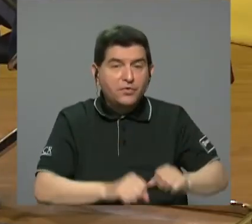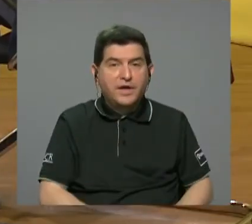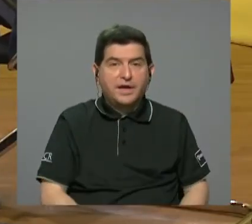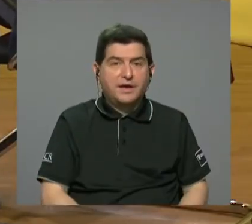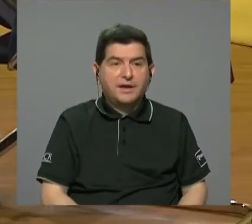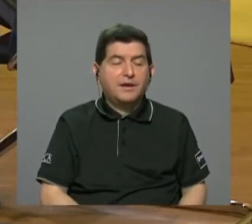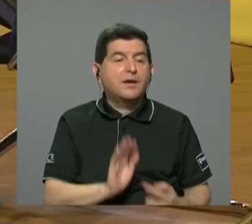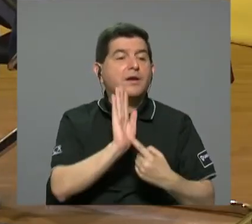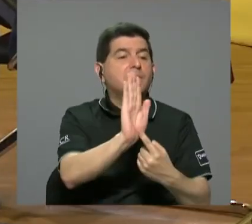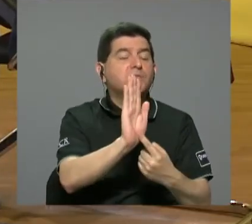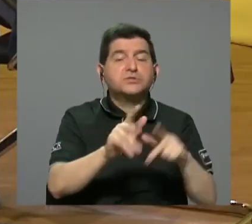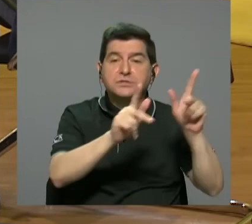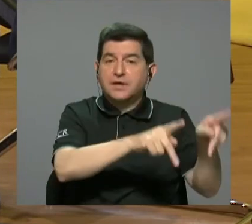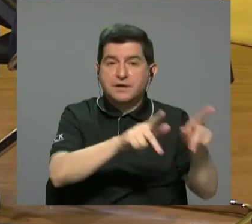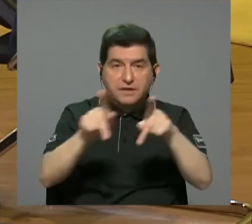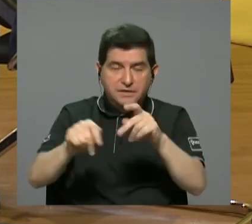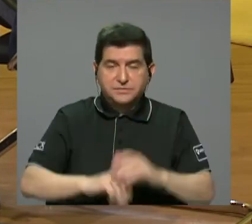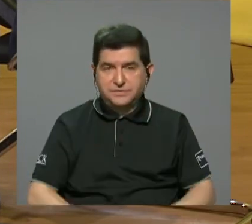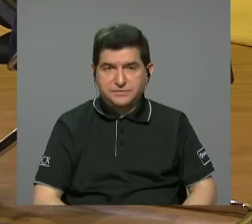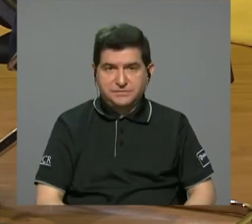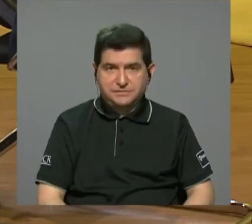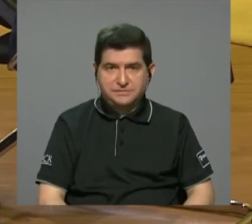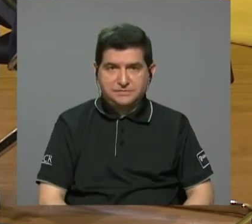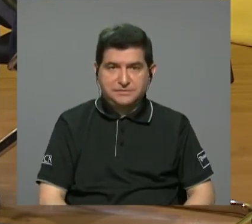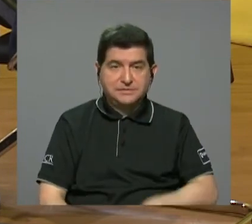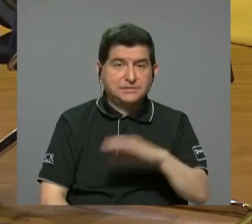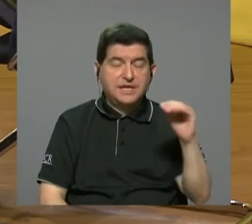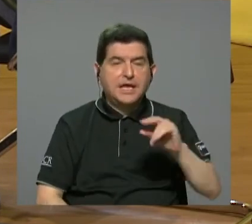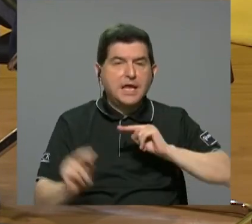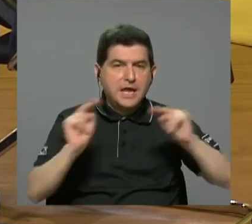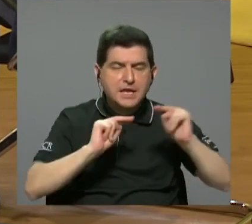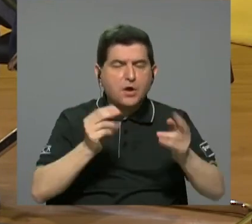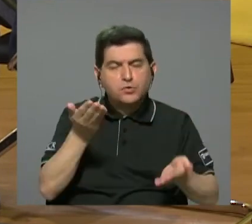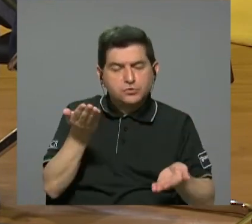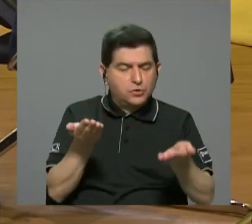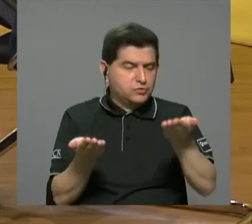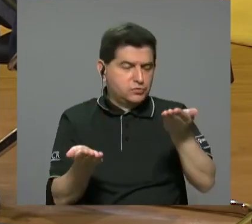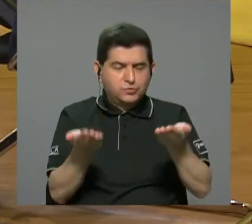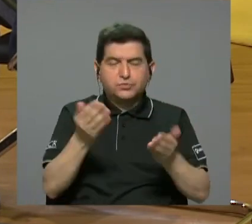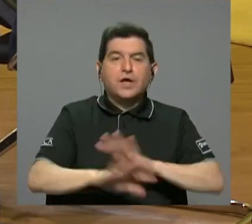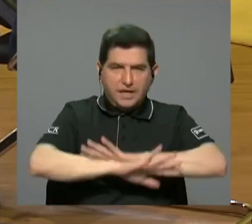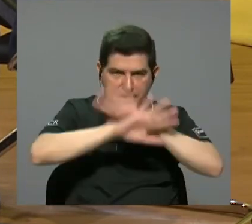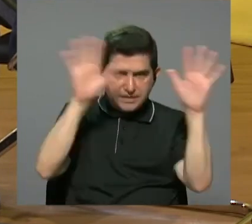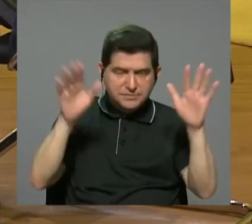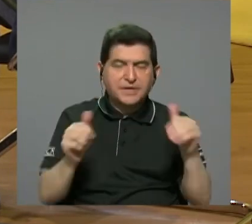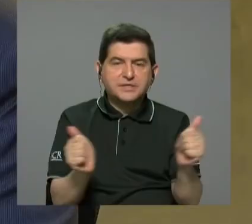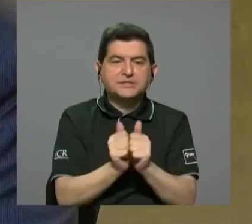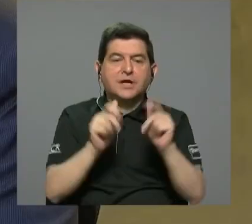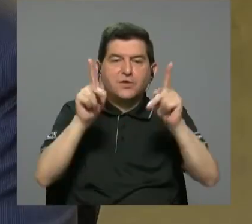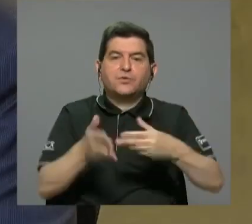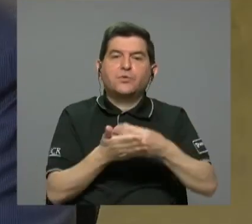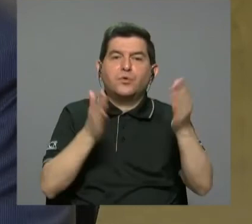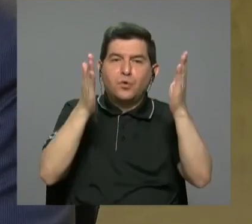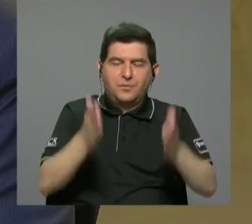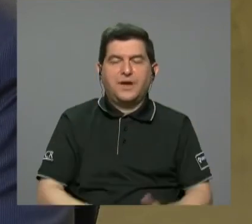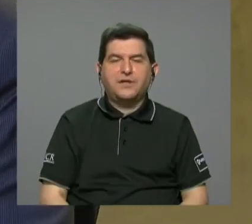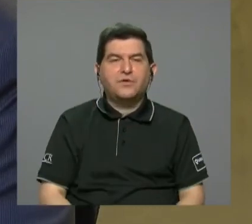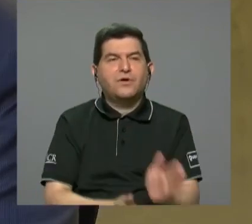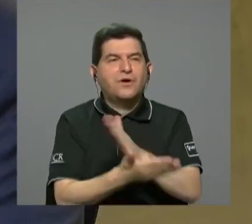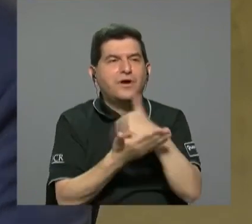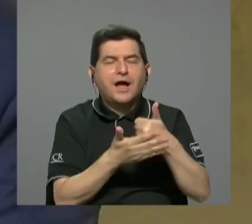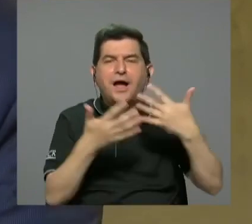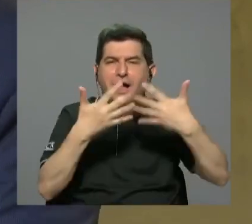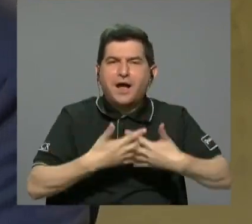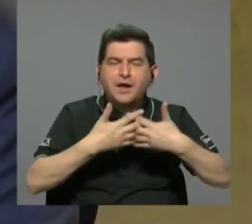frente al consumidor y tener negocios balanceados y transparentes con el consumidor. Hay algunas